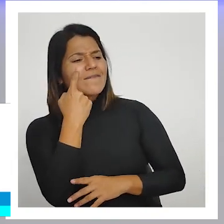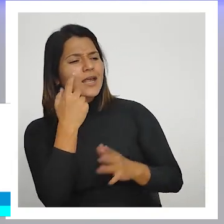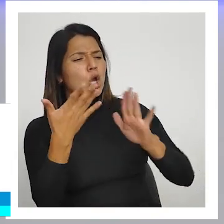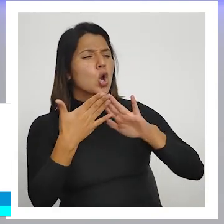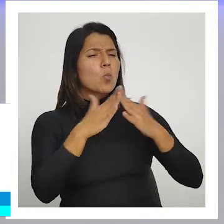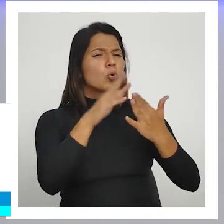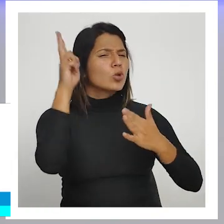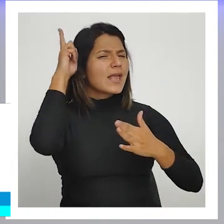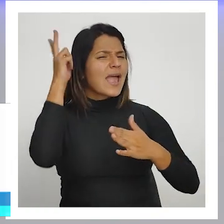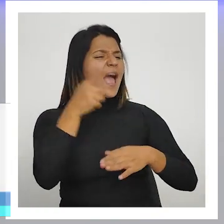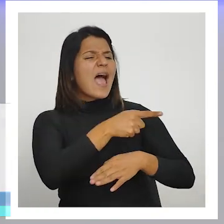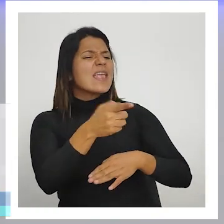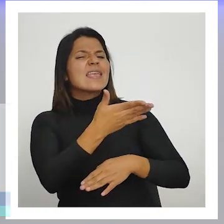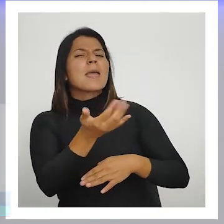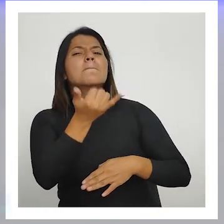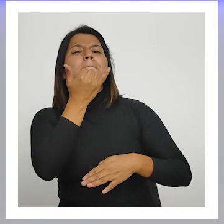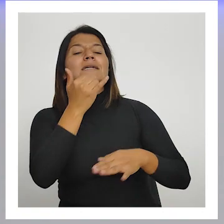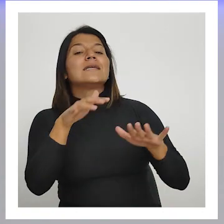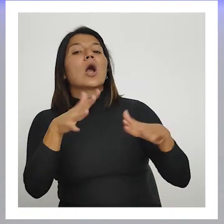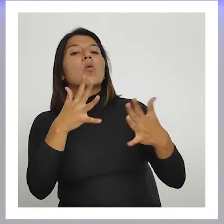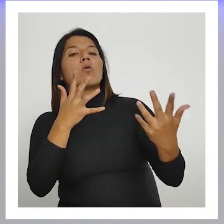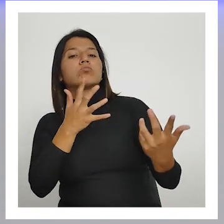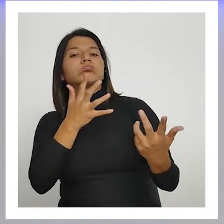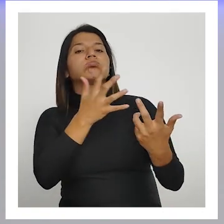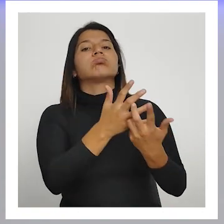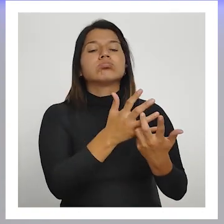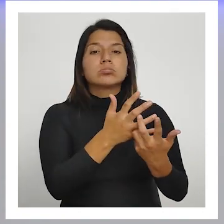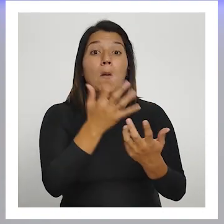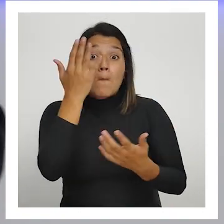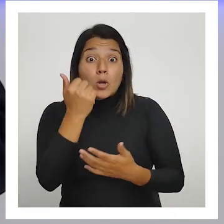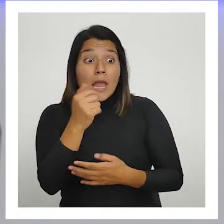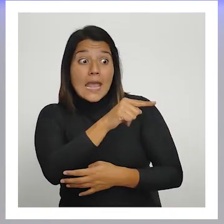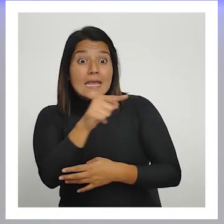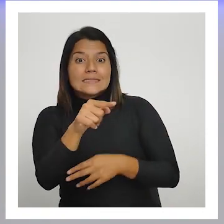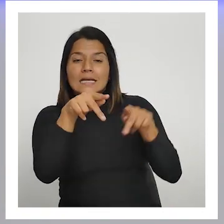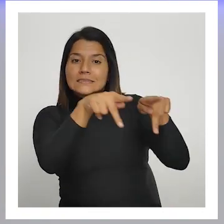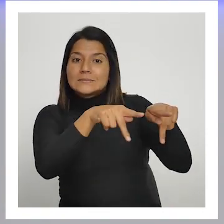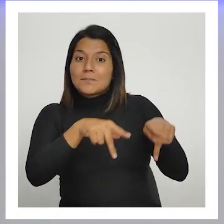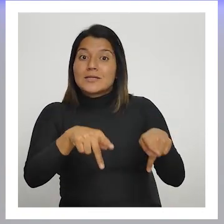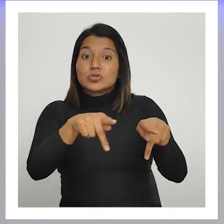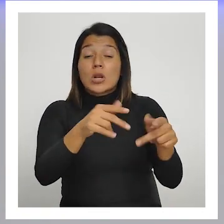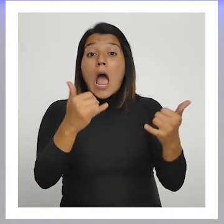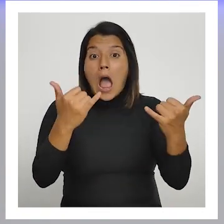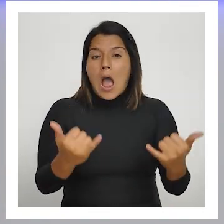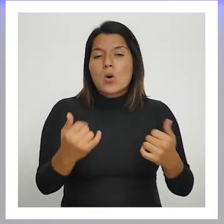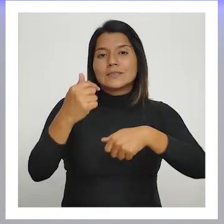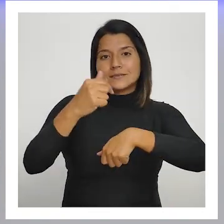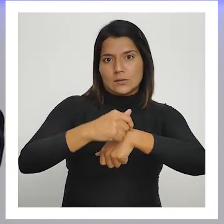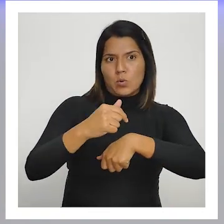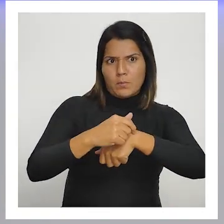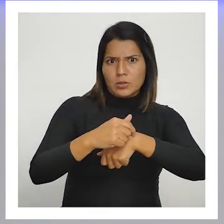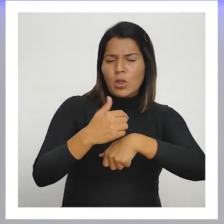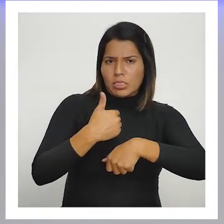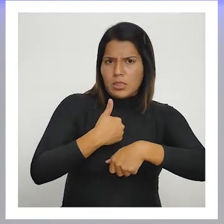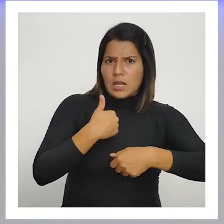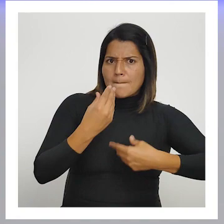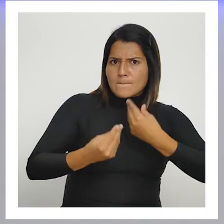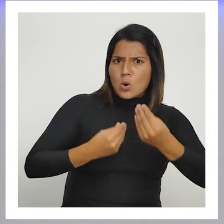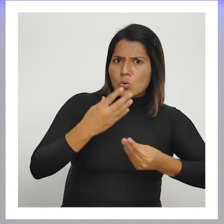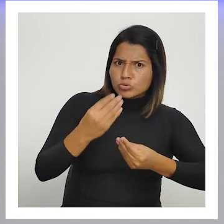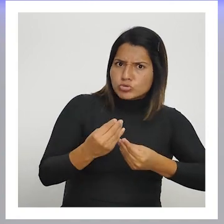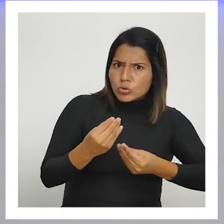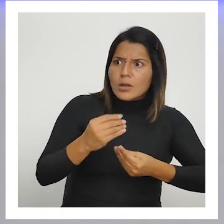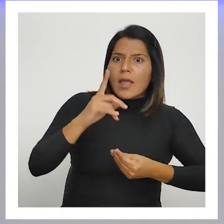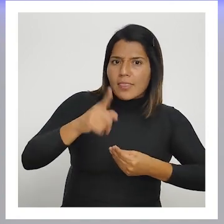hacer esa adaptación. ¿Por qué? Porque hay gente que en este momento tiene producción que debe sacar